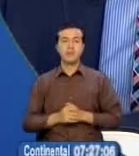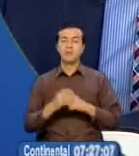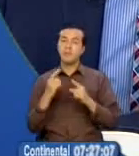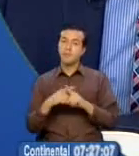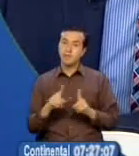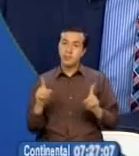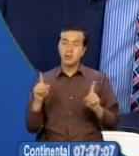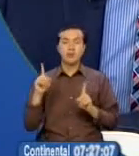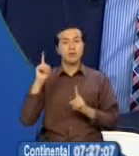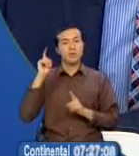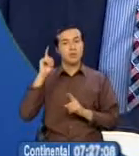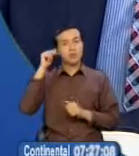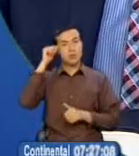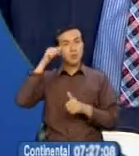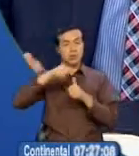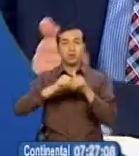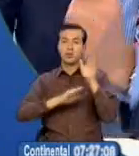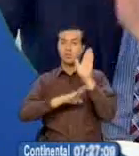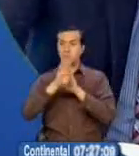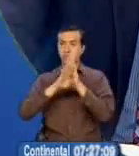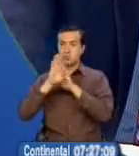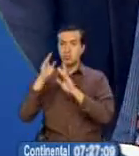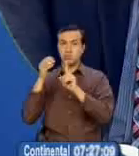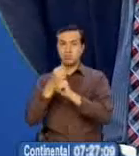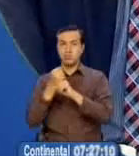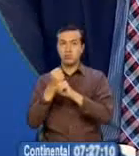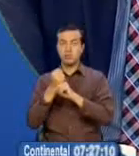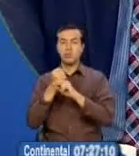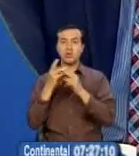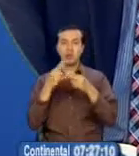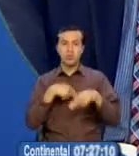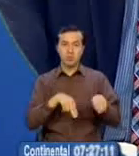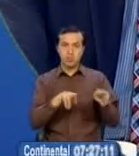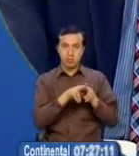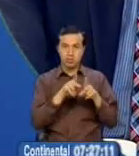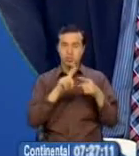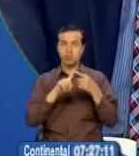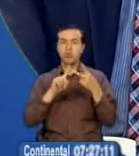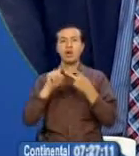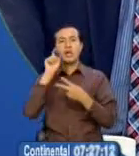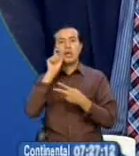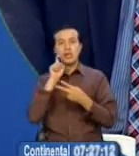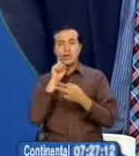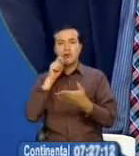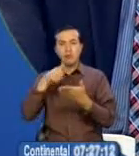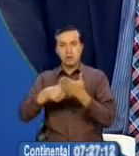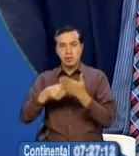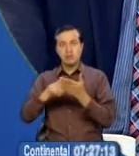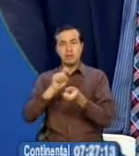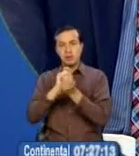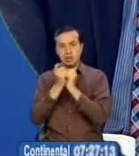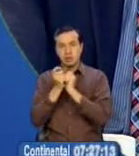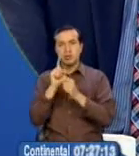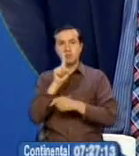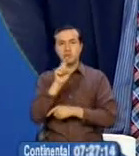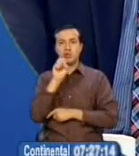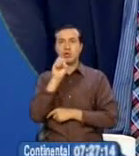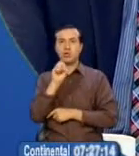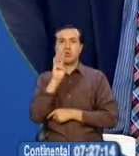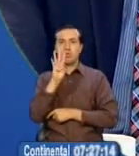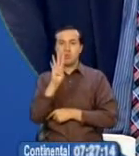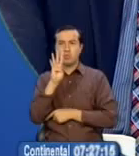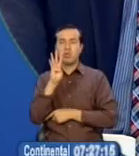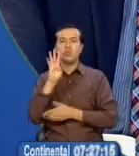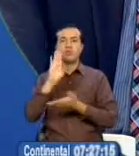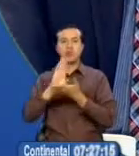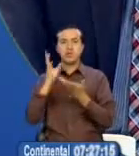no hay que dejar de desmerecer los avances que hemos tenido en temas de unión de hecho, el género en el documento de identidad, el tema de los 104 centros inclusivos,